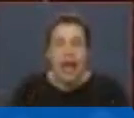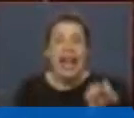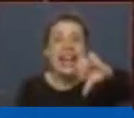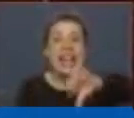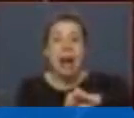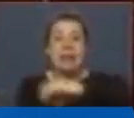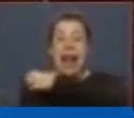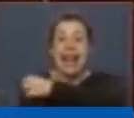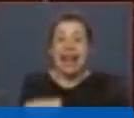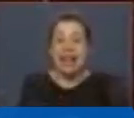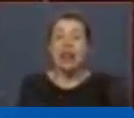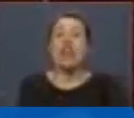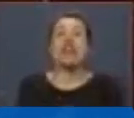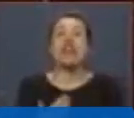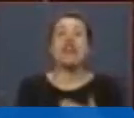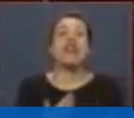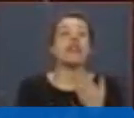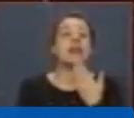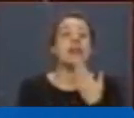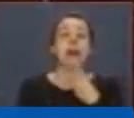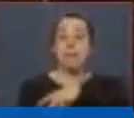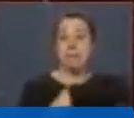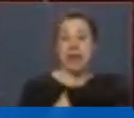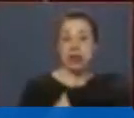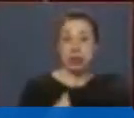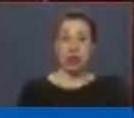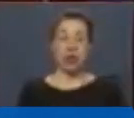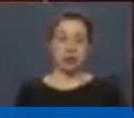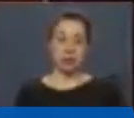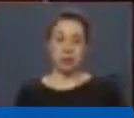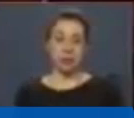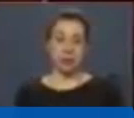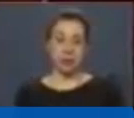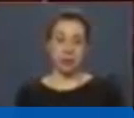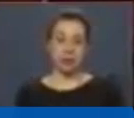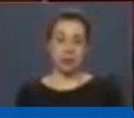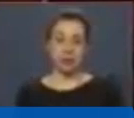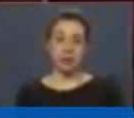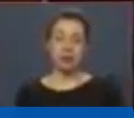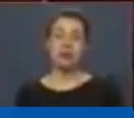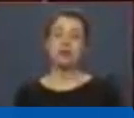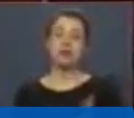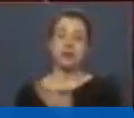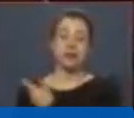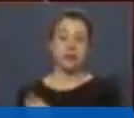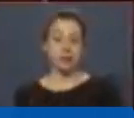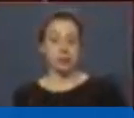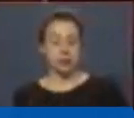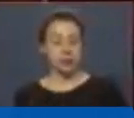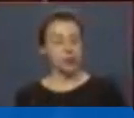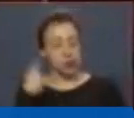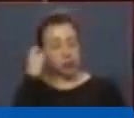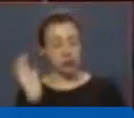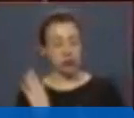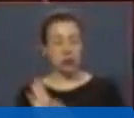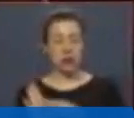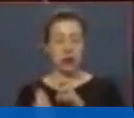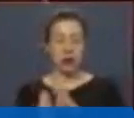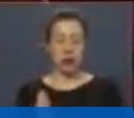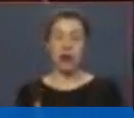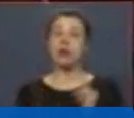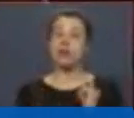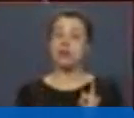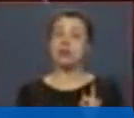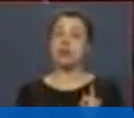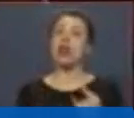regionales y ubicadas en la región metropolitana. Por lo tanto, señor presidente, considero que este proyecto tiene un